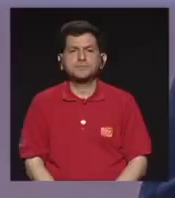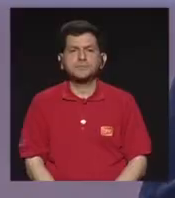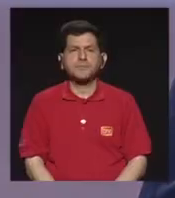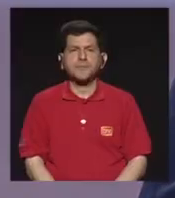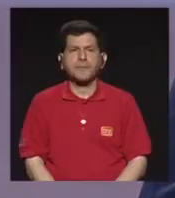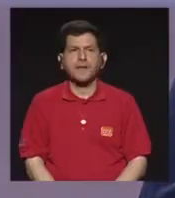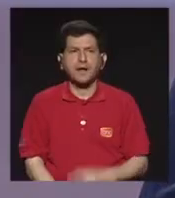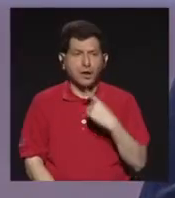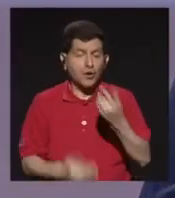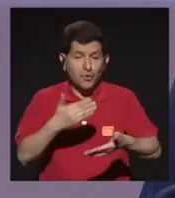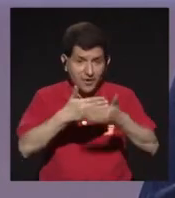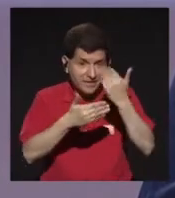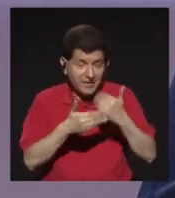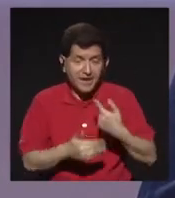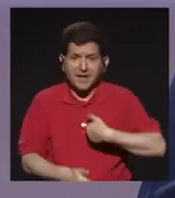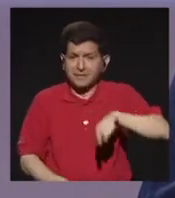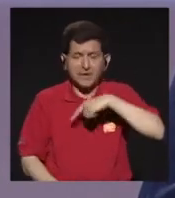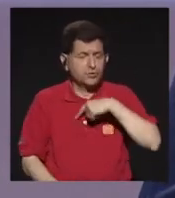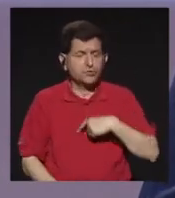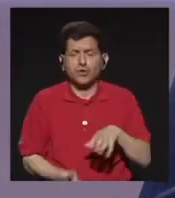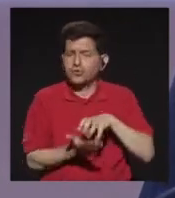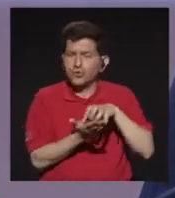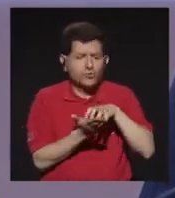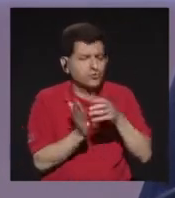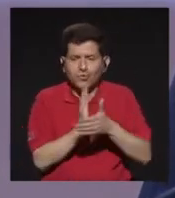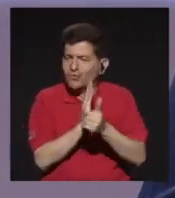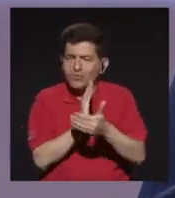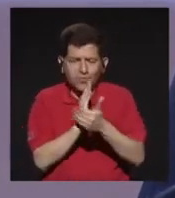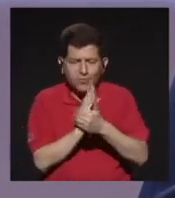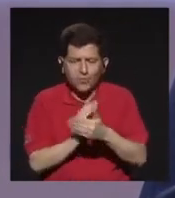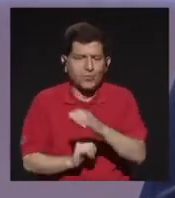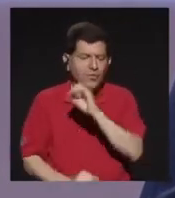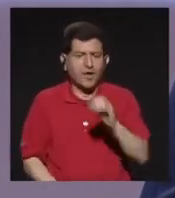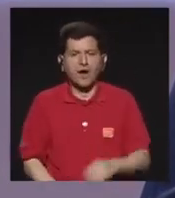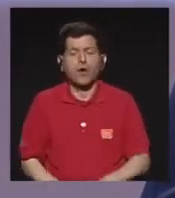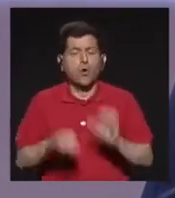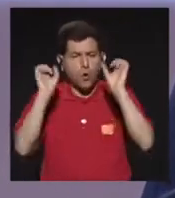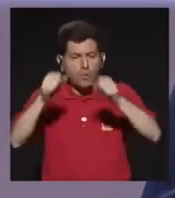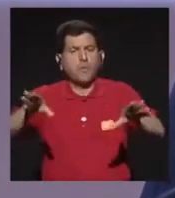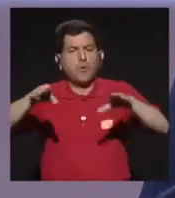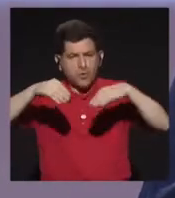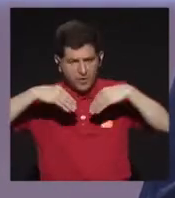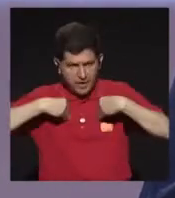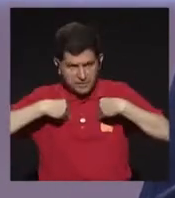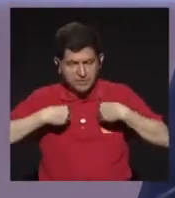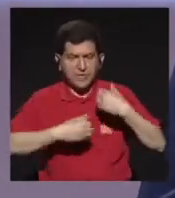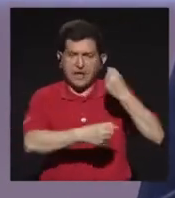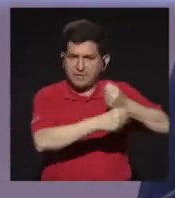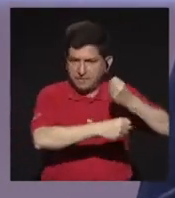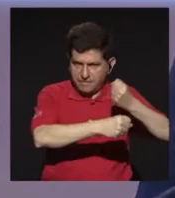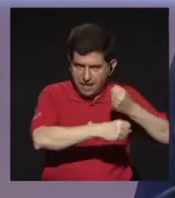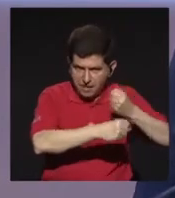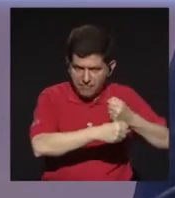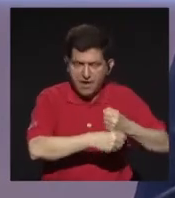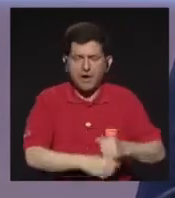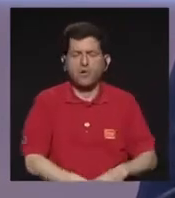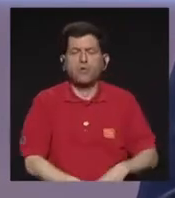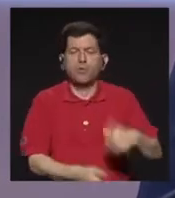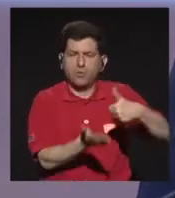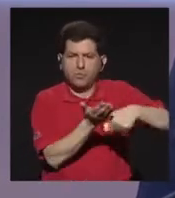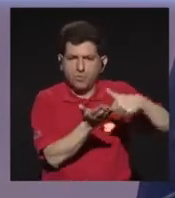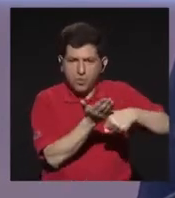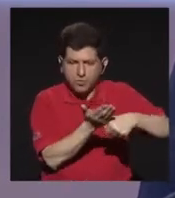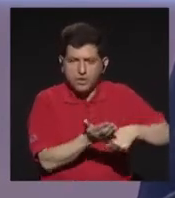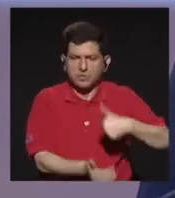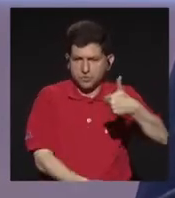Era lo que decía al principio, nosotros no vamos a cuestionar el tema de la capacidad, ni la capacidad de poder asumir ni un puesto de elección popular,